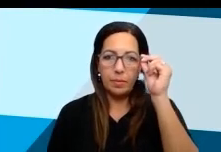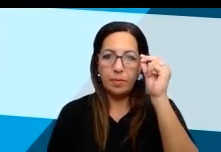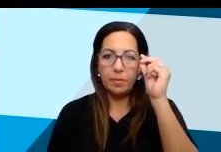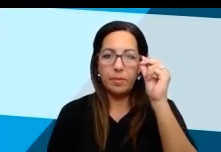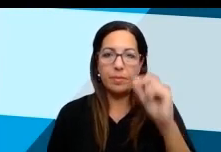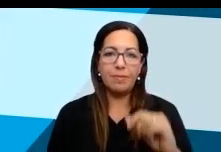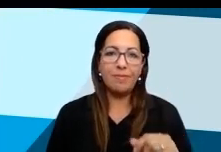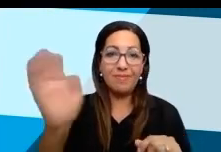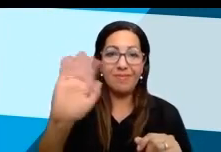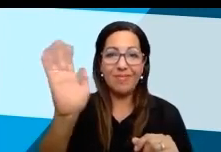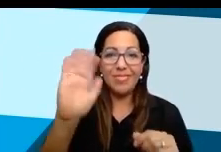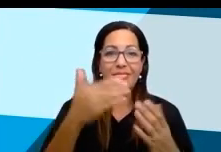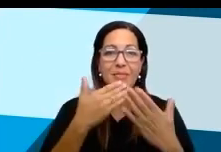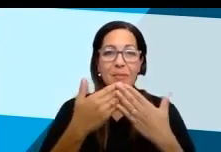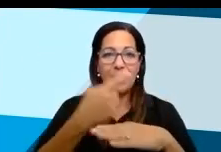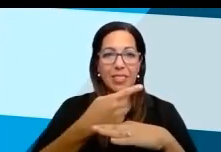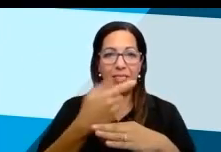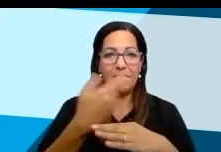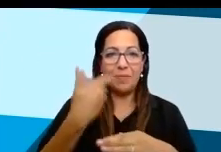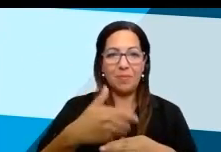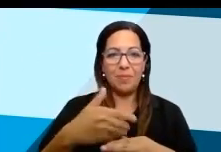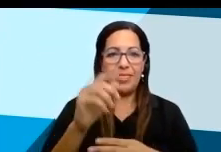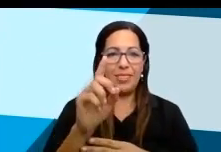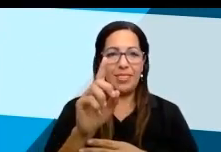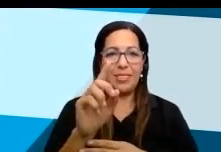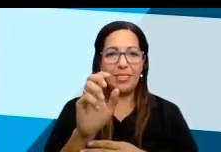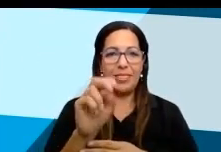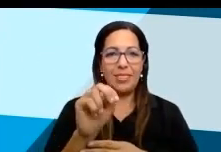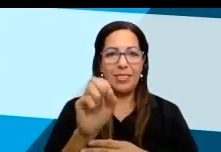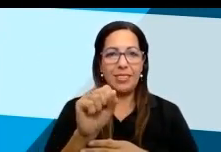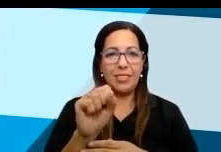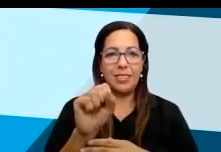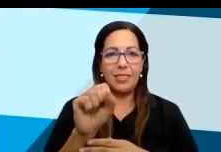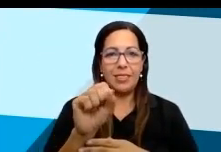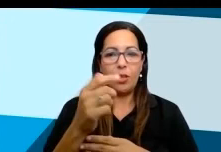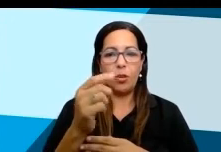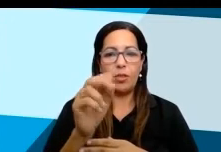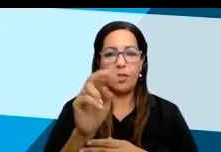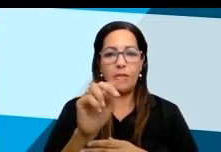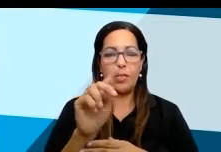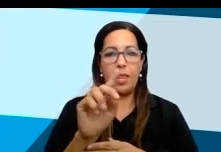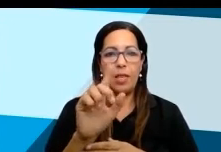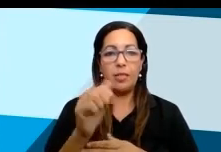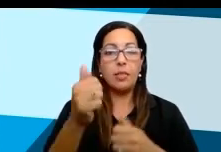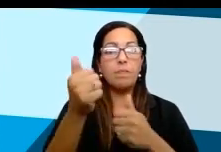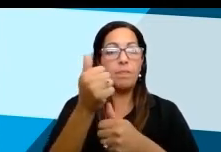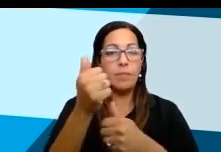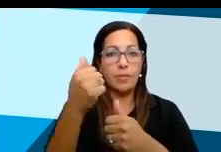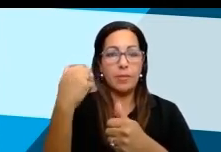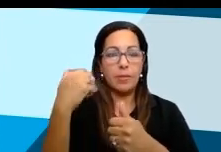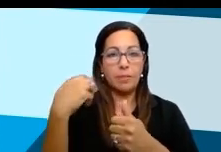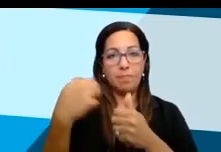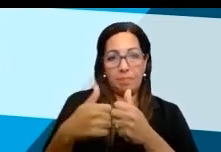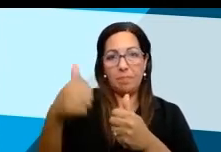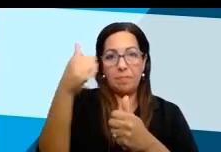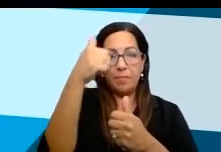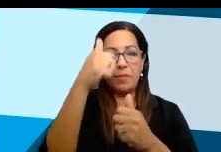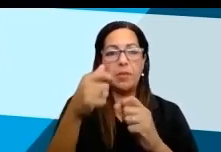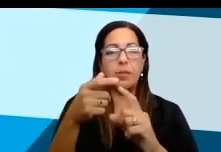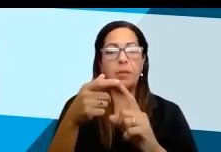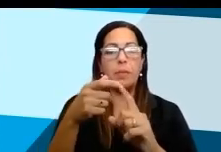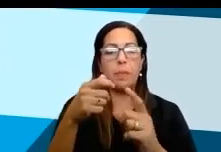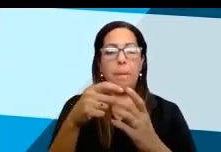Saludos, mi nombre es Denis González, subsecretario del Departamento de la Vivienda del programa CDBGDR. Estamos